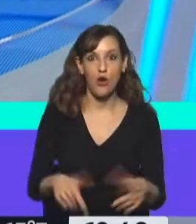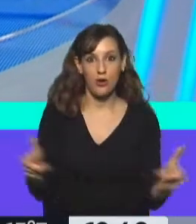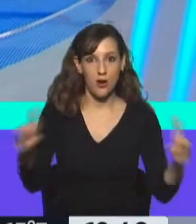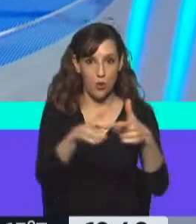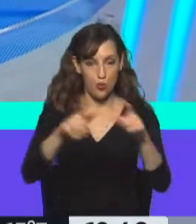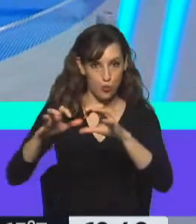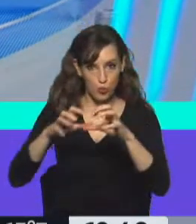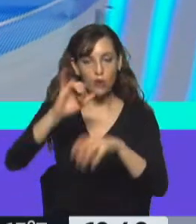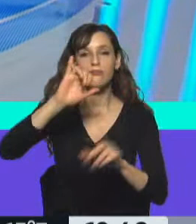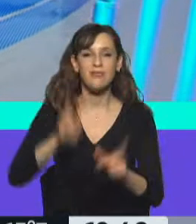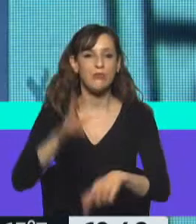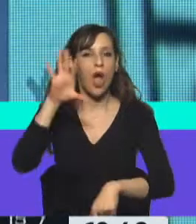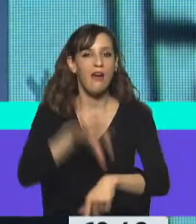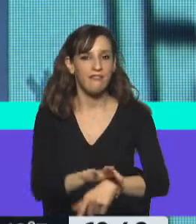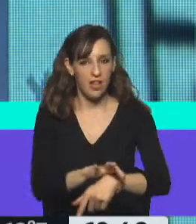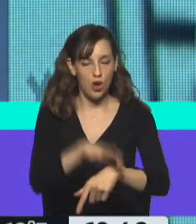cajero bastante